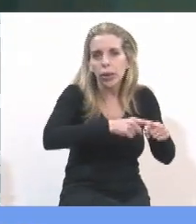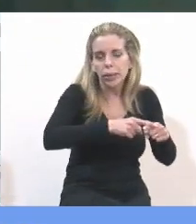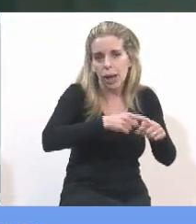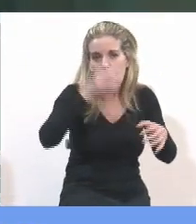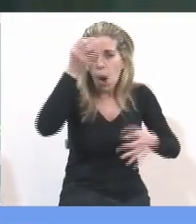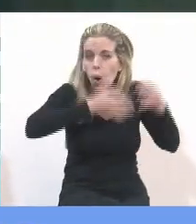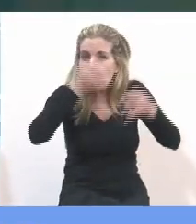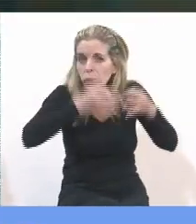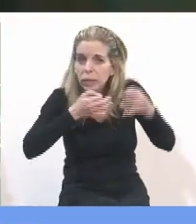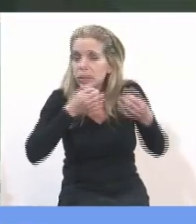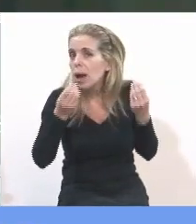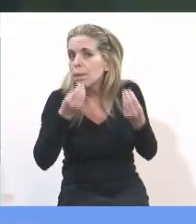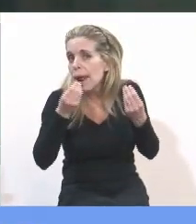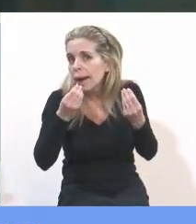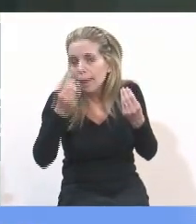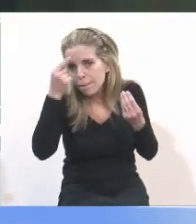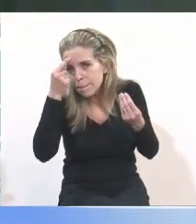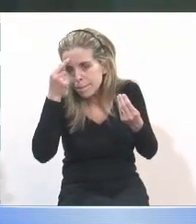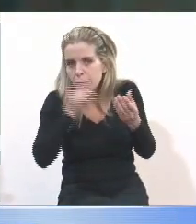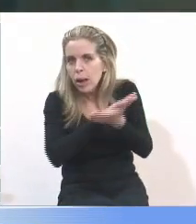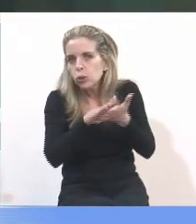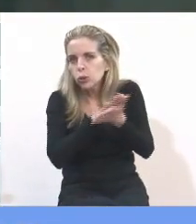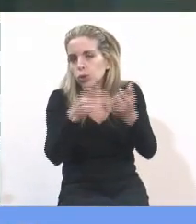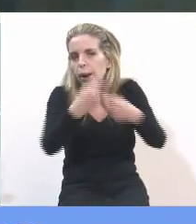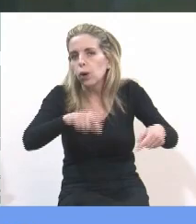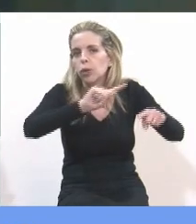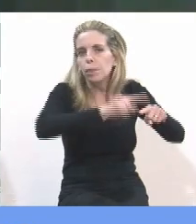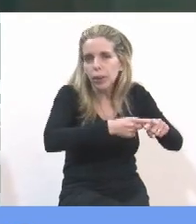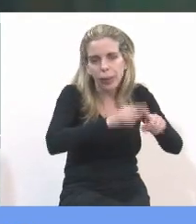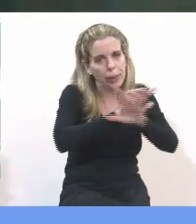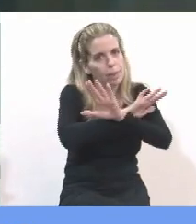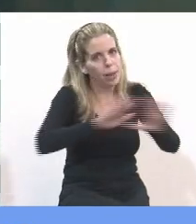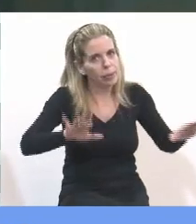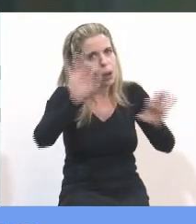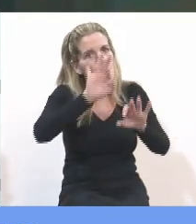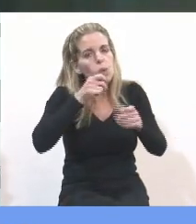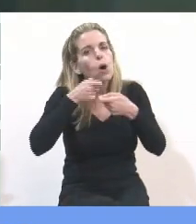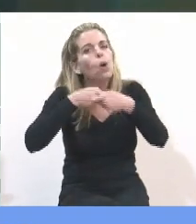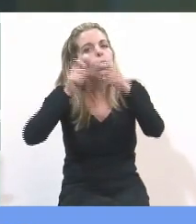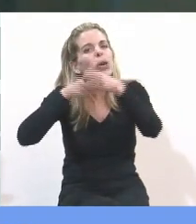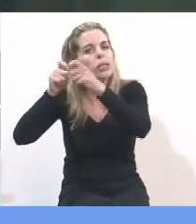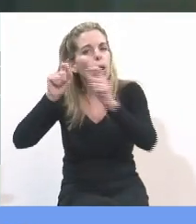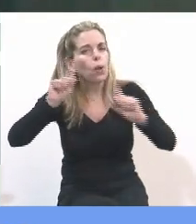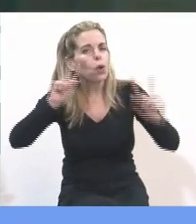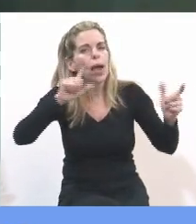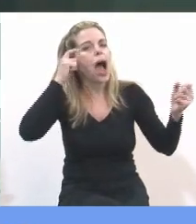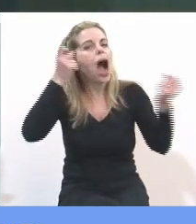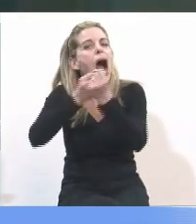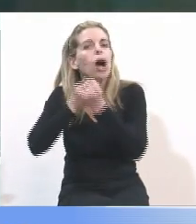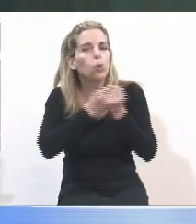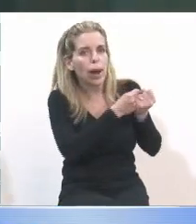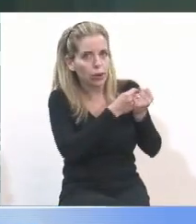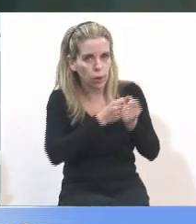justicia que es utilizada para saldar discusiones políticas o que judicializa los disensos para eliminar